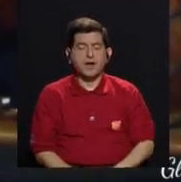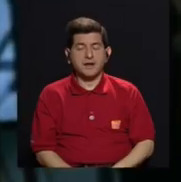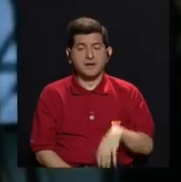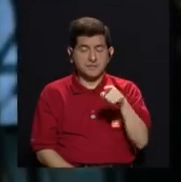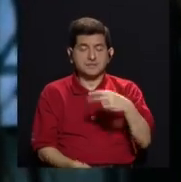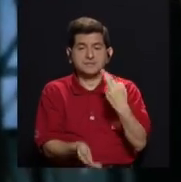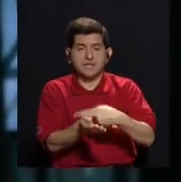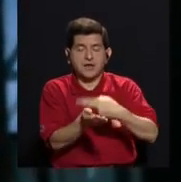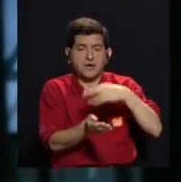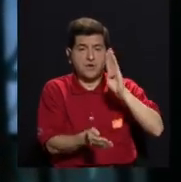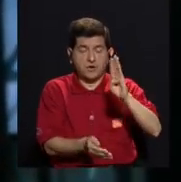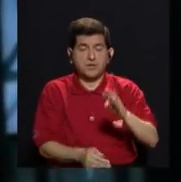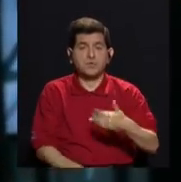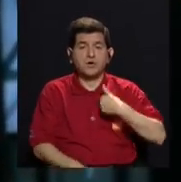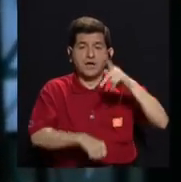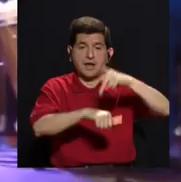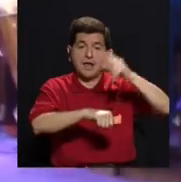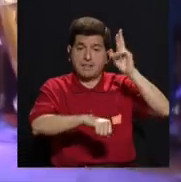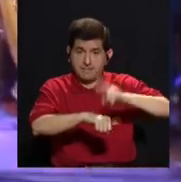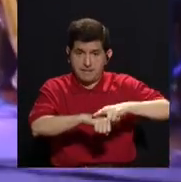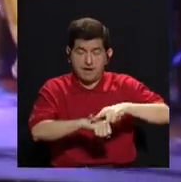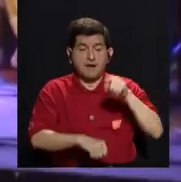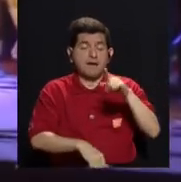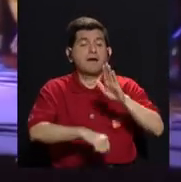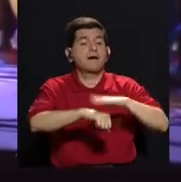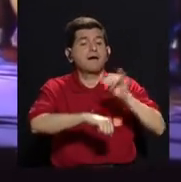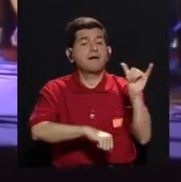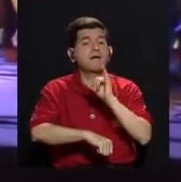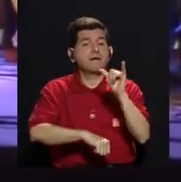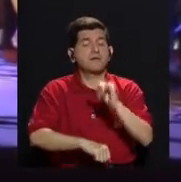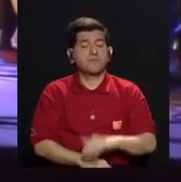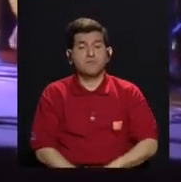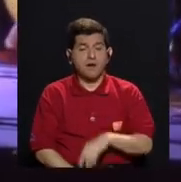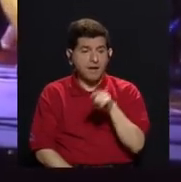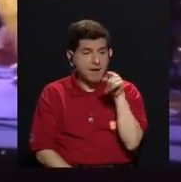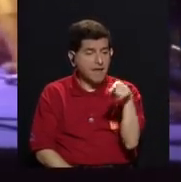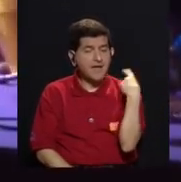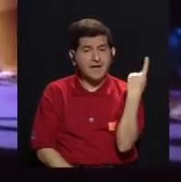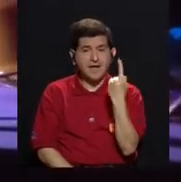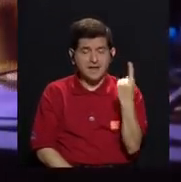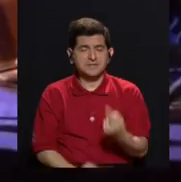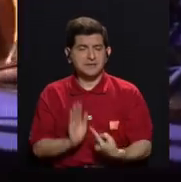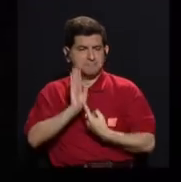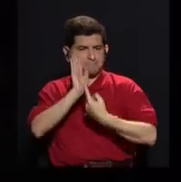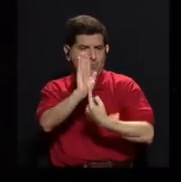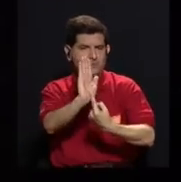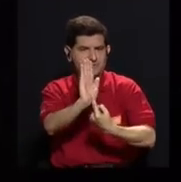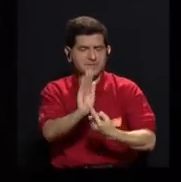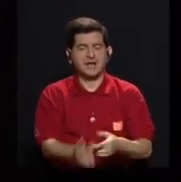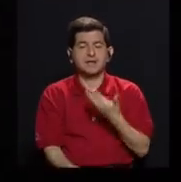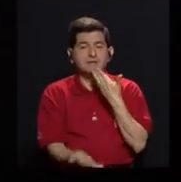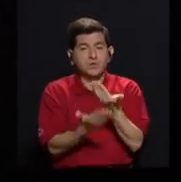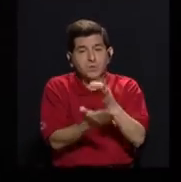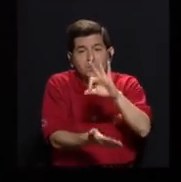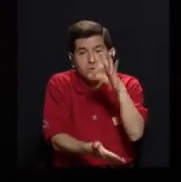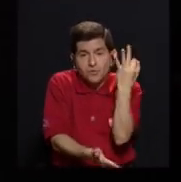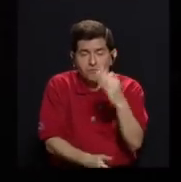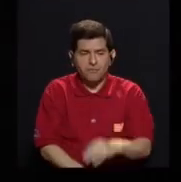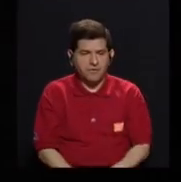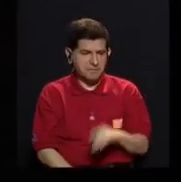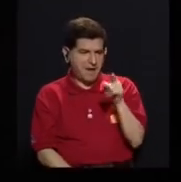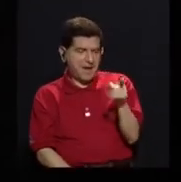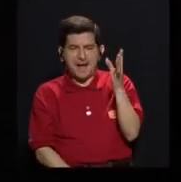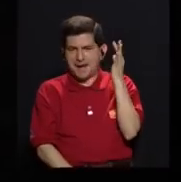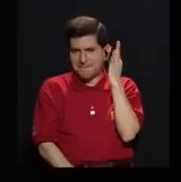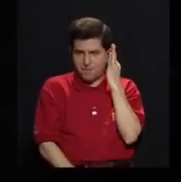de bomba de modo que eso les permite también ser siempre como un señaladas como en buena manera no como estas son